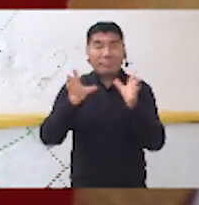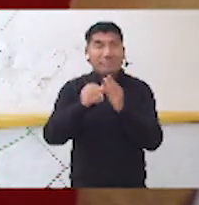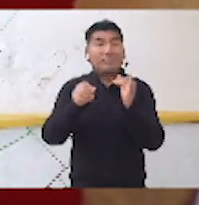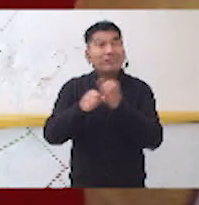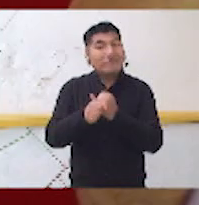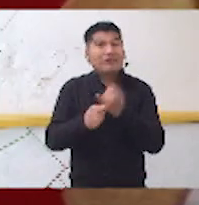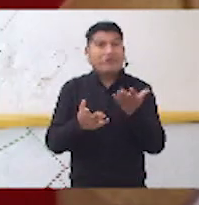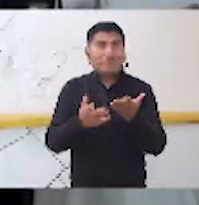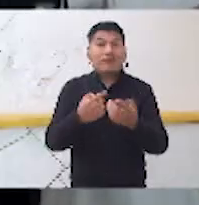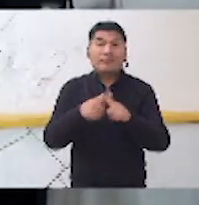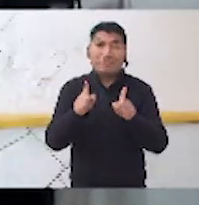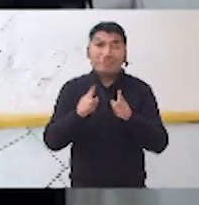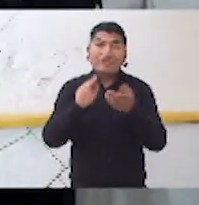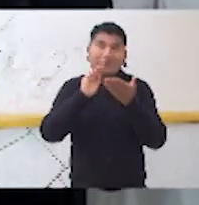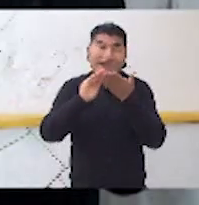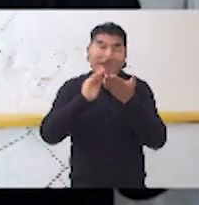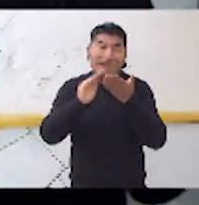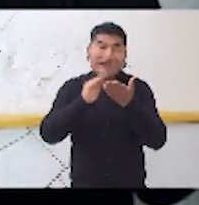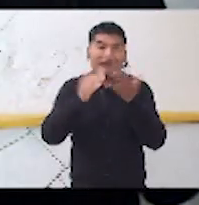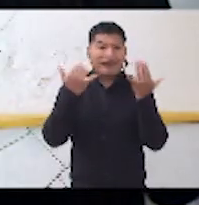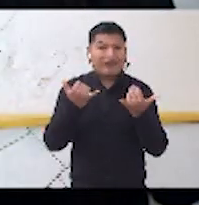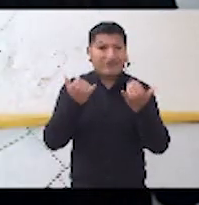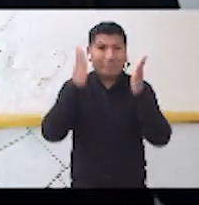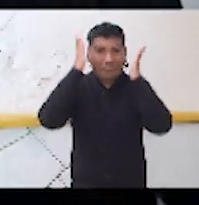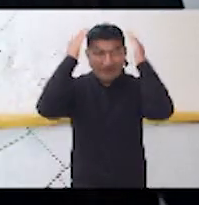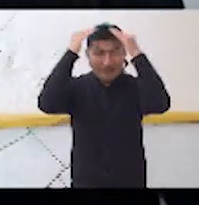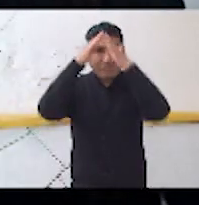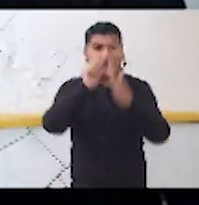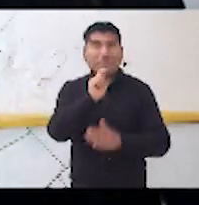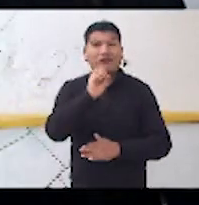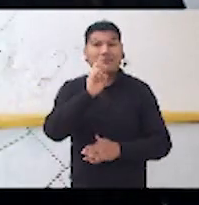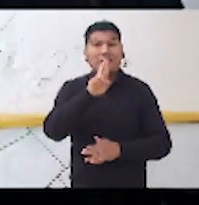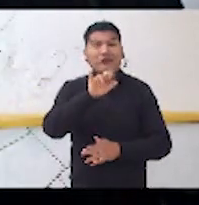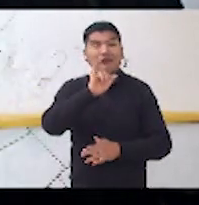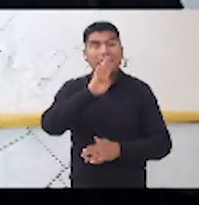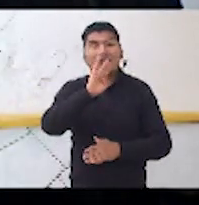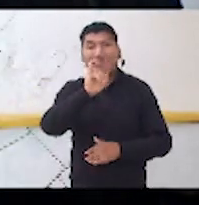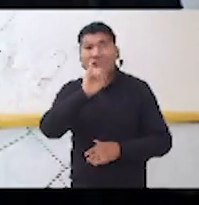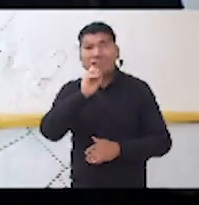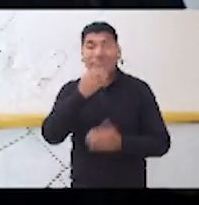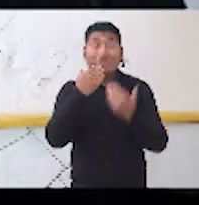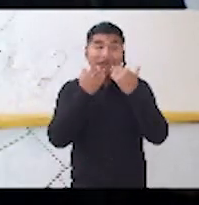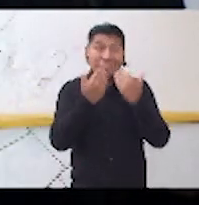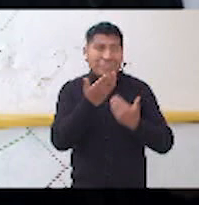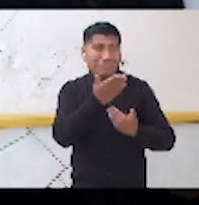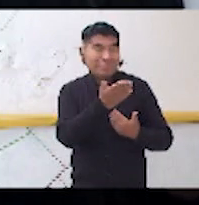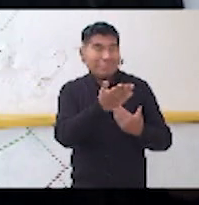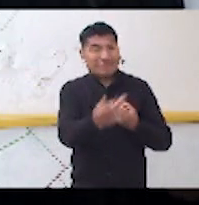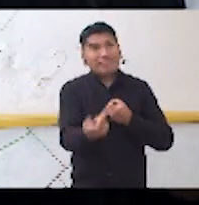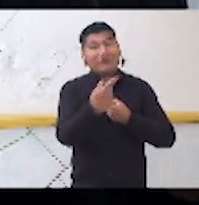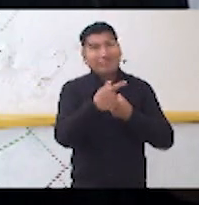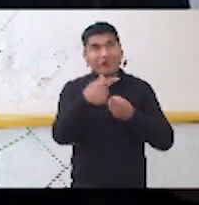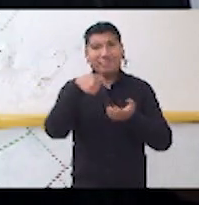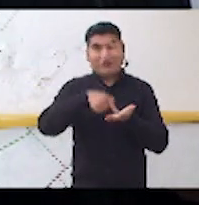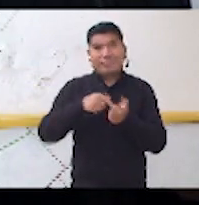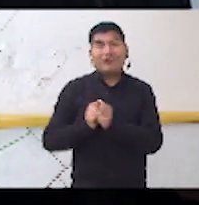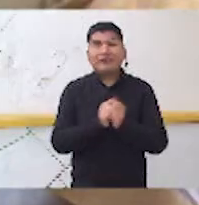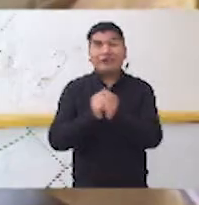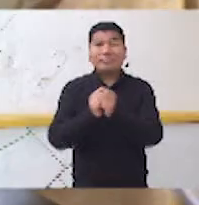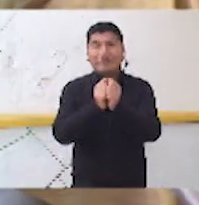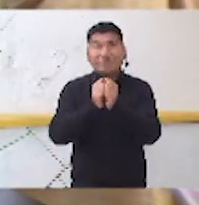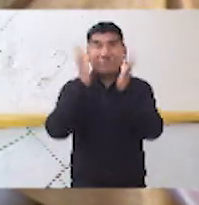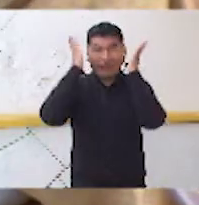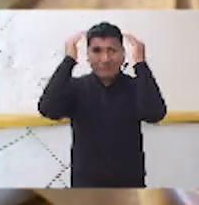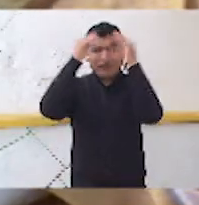pero me permito de saludarle a Monseñor Toribio, nuestro cardenal. Gracias por estar presente y acompañarnos. Y obviamente,